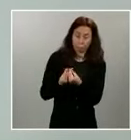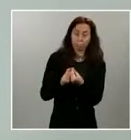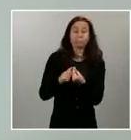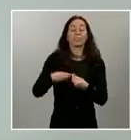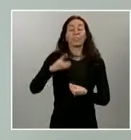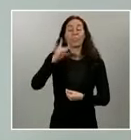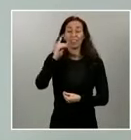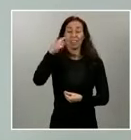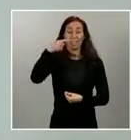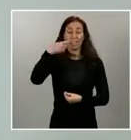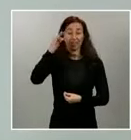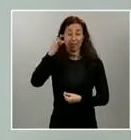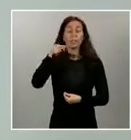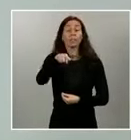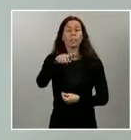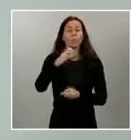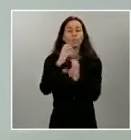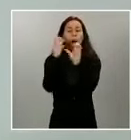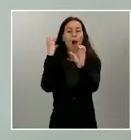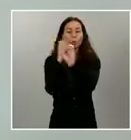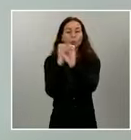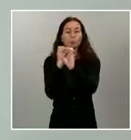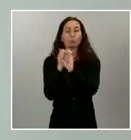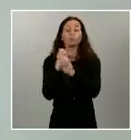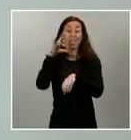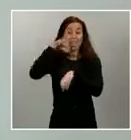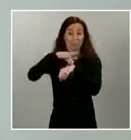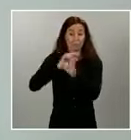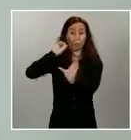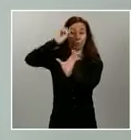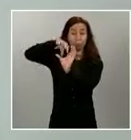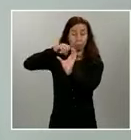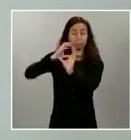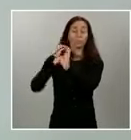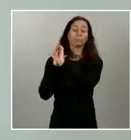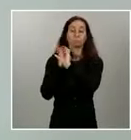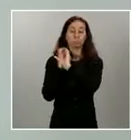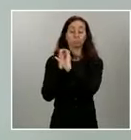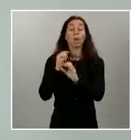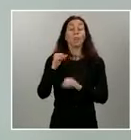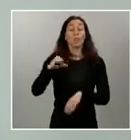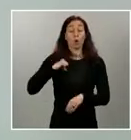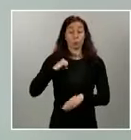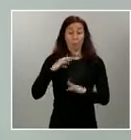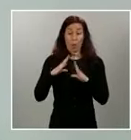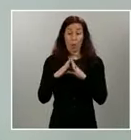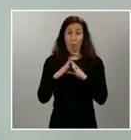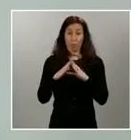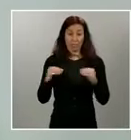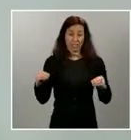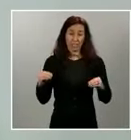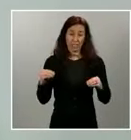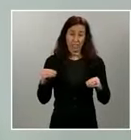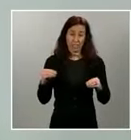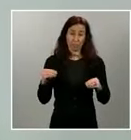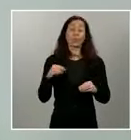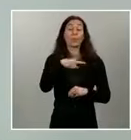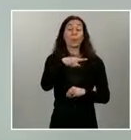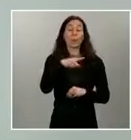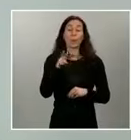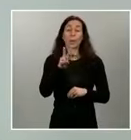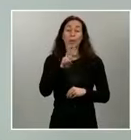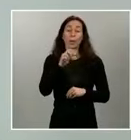autobús medicalizado con enfermos del COVID-19 desde el Hospital Universitario Infanta Elera de Valdemoro hasta el Hospital Puerta